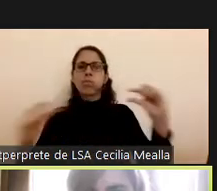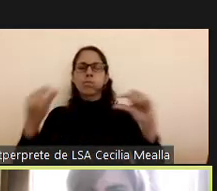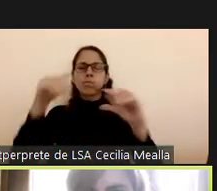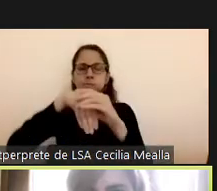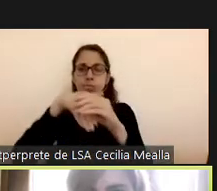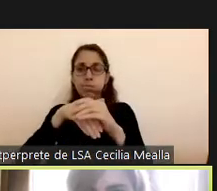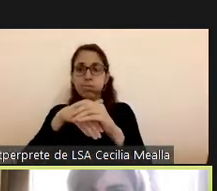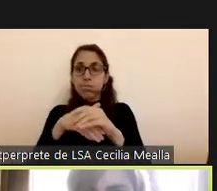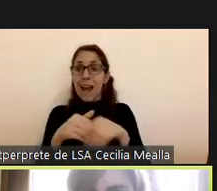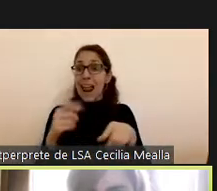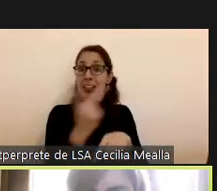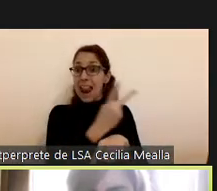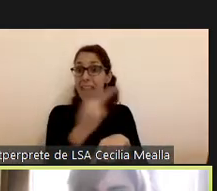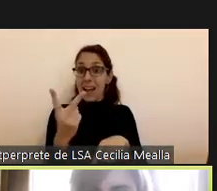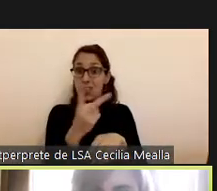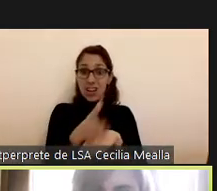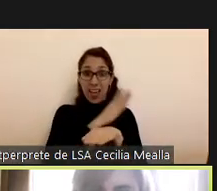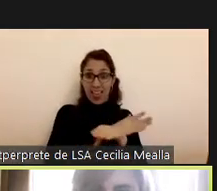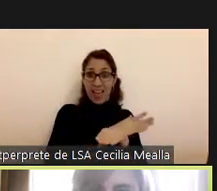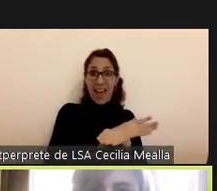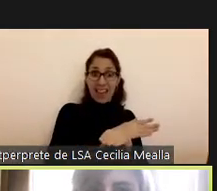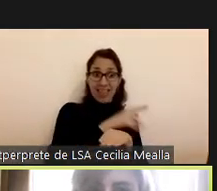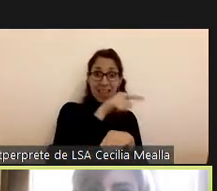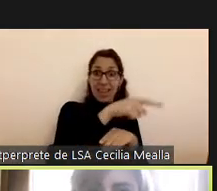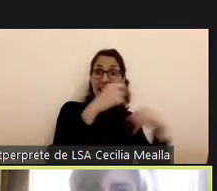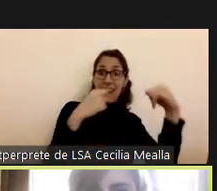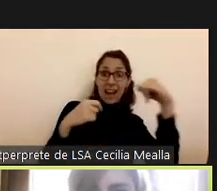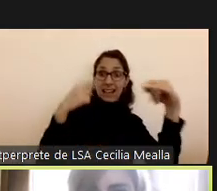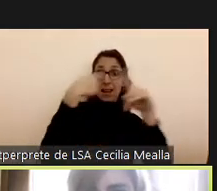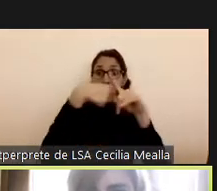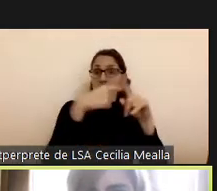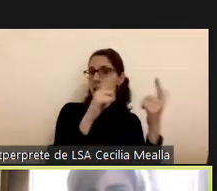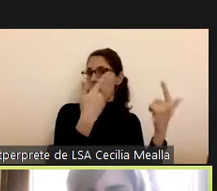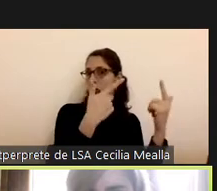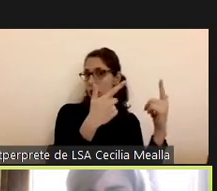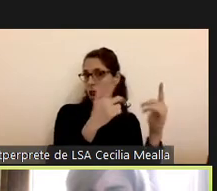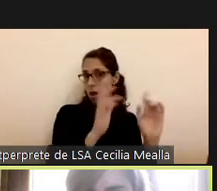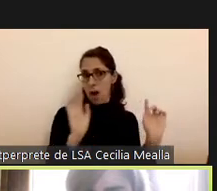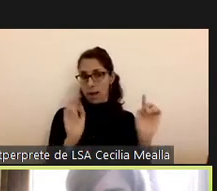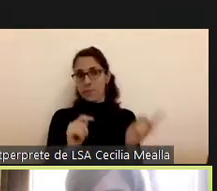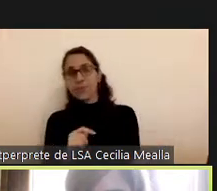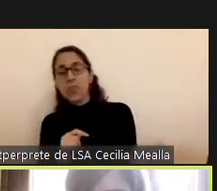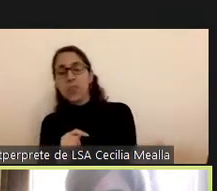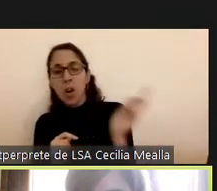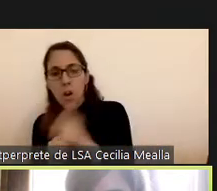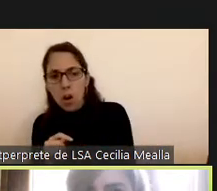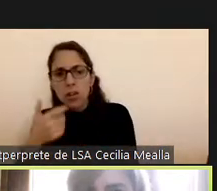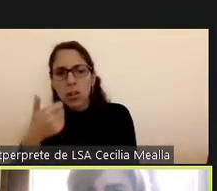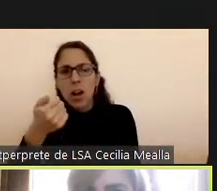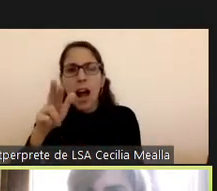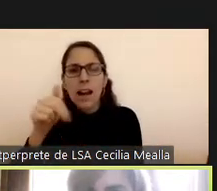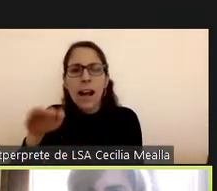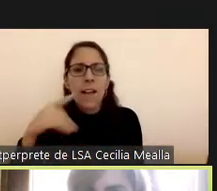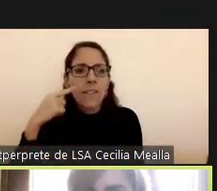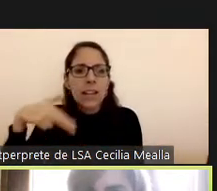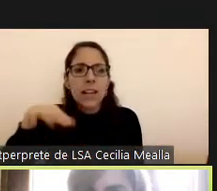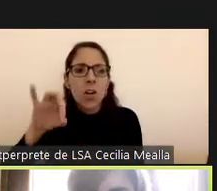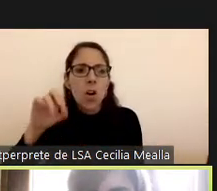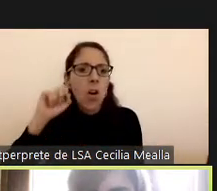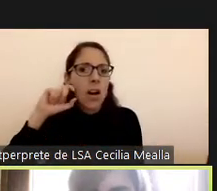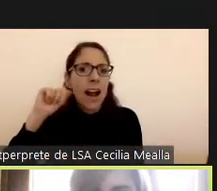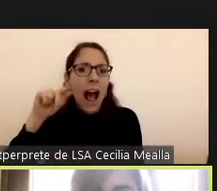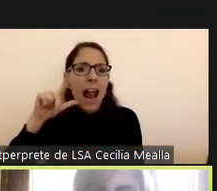gram positivas y negativas. Tampoco tienen el arabinogalactano, ¿sí? Tampoco lo